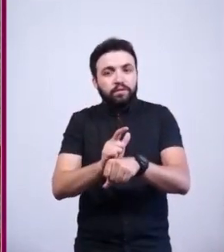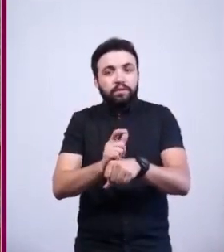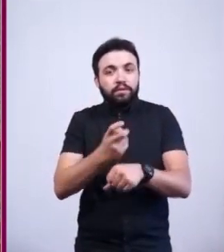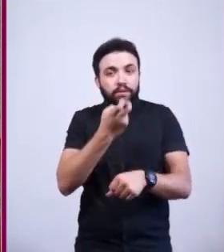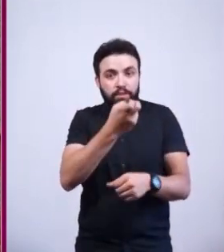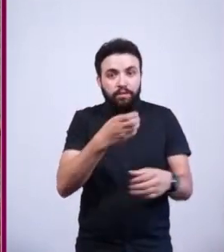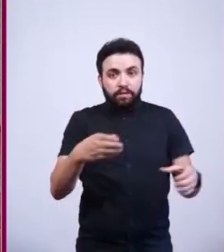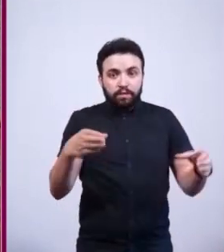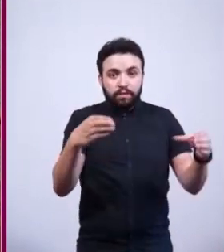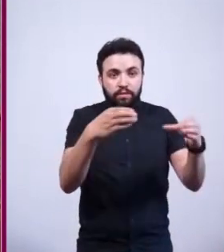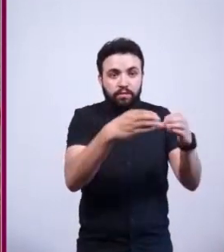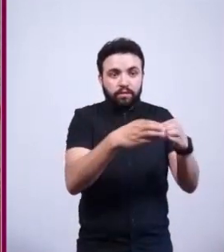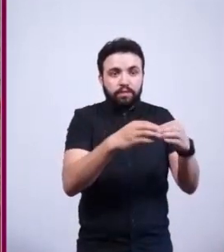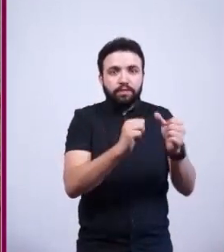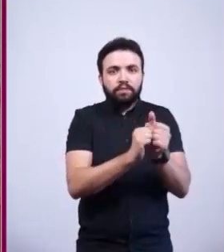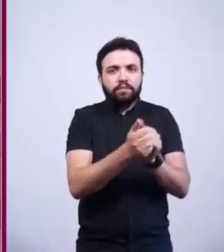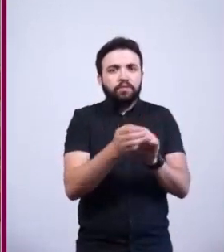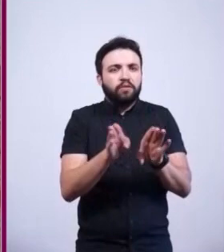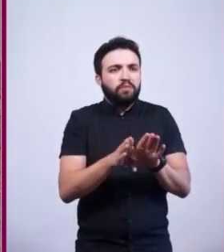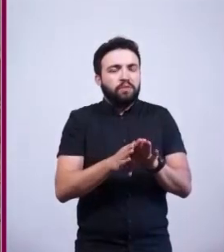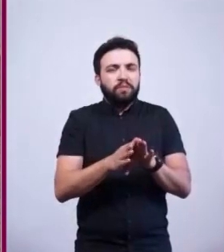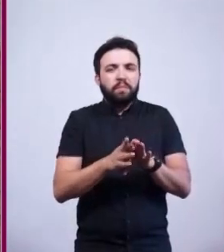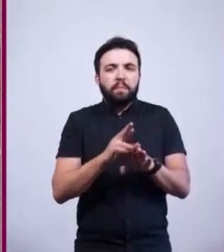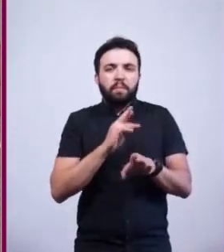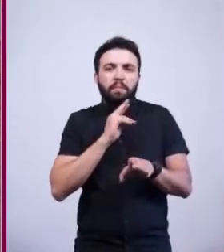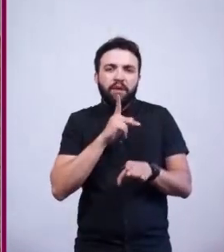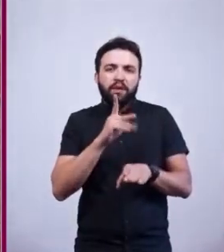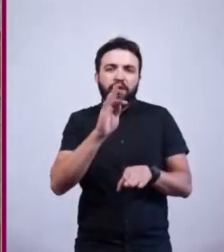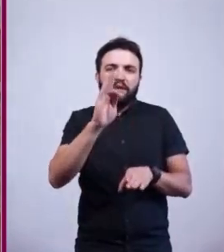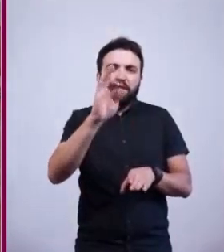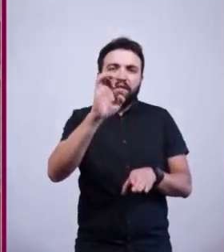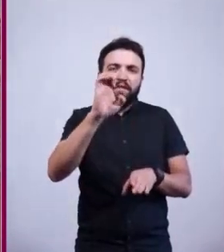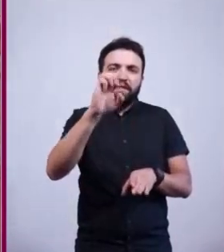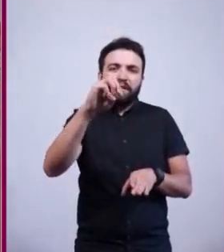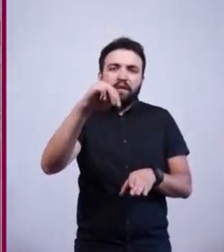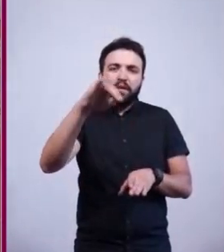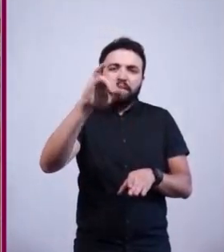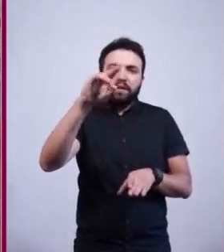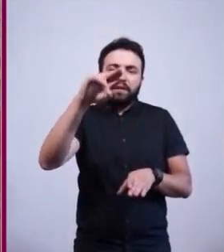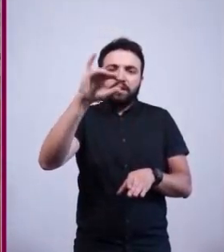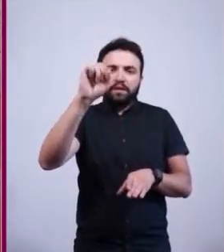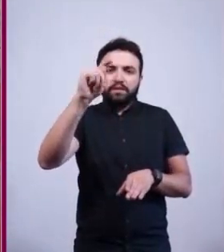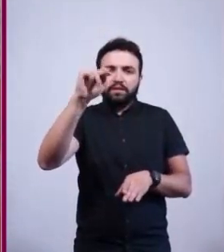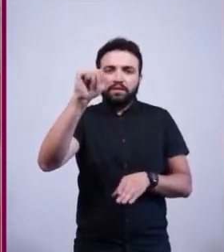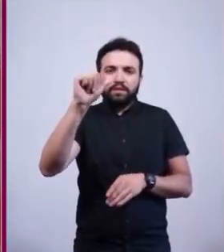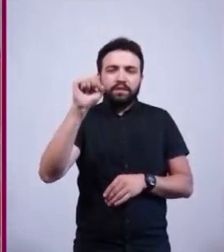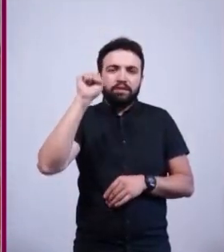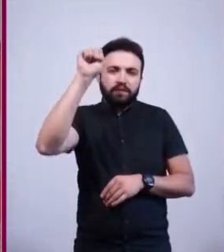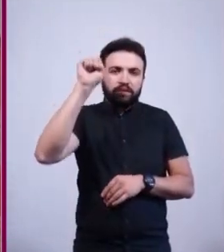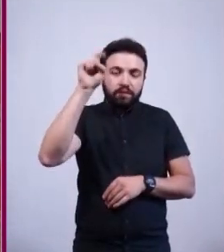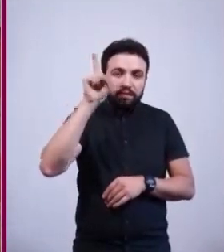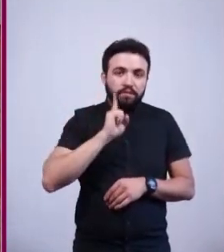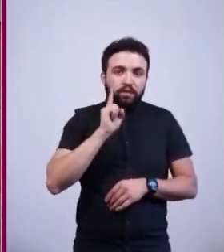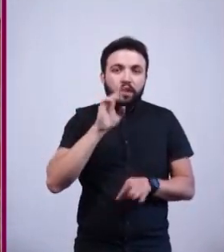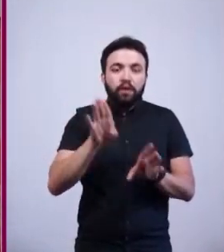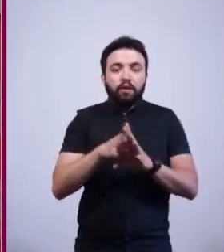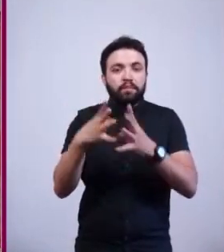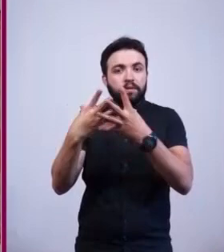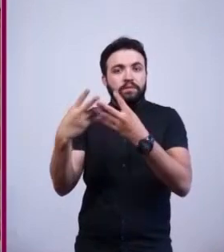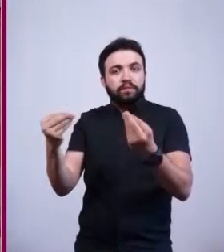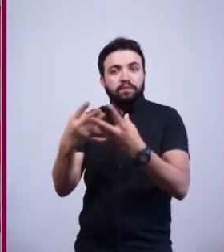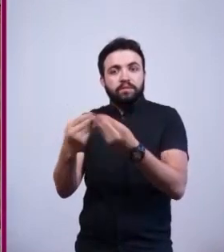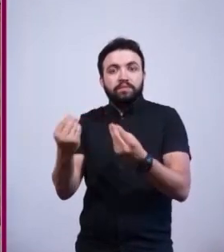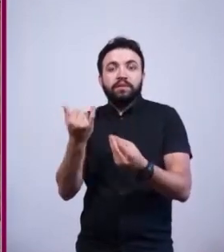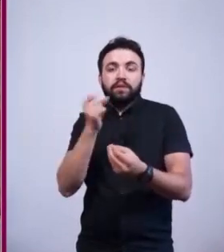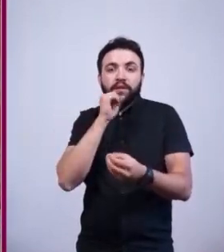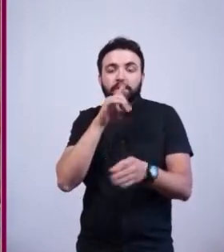el colectivo tomó un giro feminista y de protesta en relación a las desapariciones